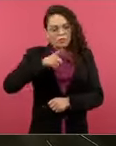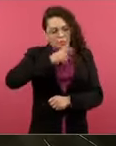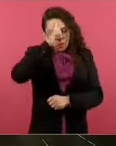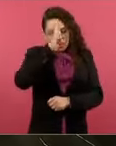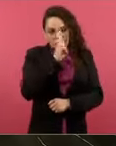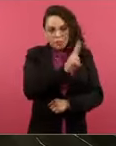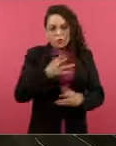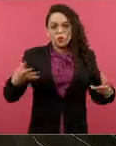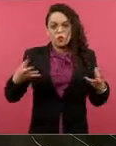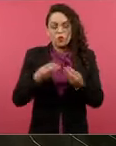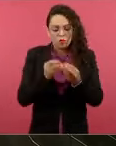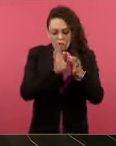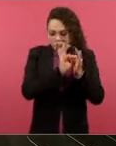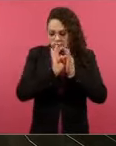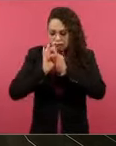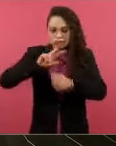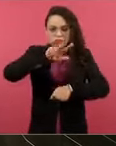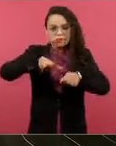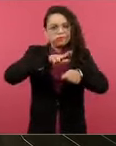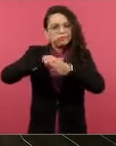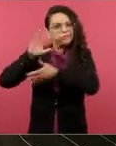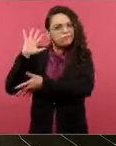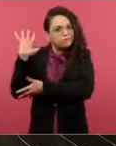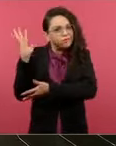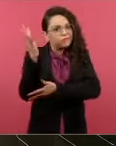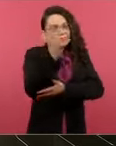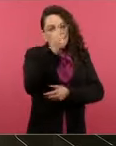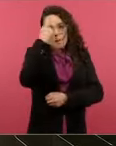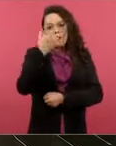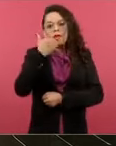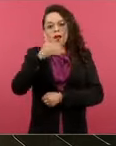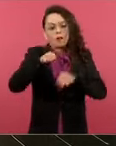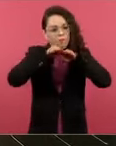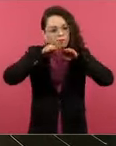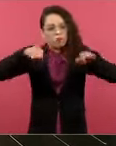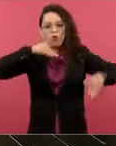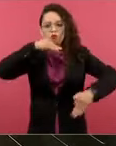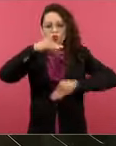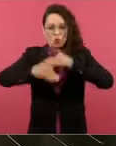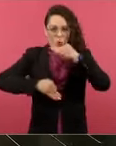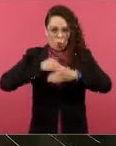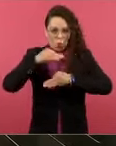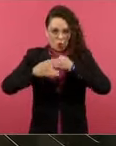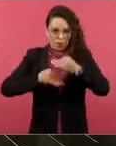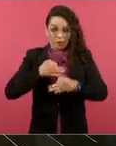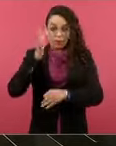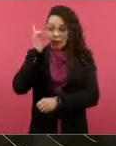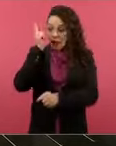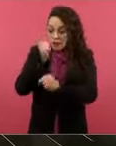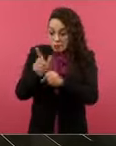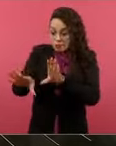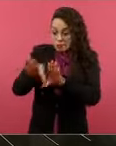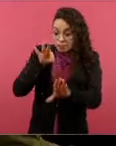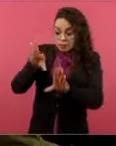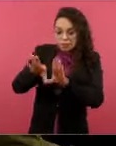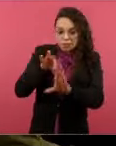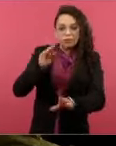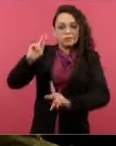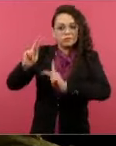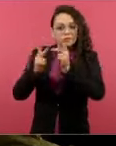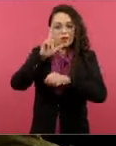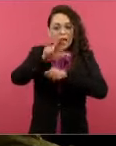que requiere un equilibrio. Y entonces, ya encontramos los seres vivos, vamos a hacer dibujos de ellos,